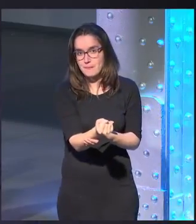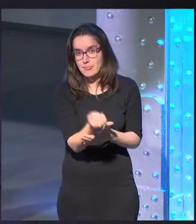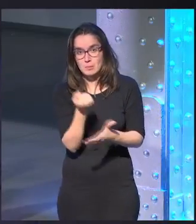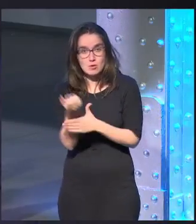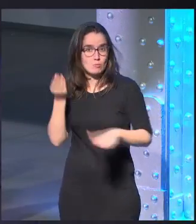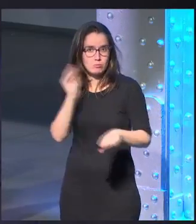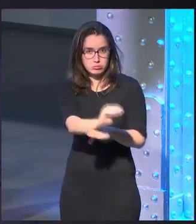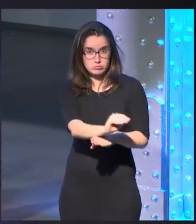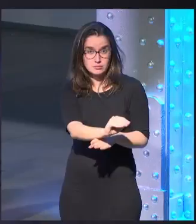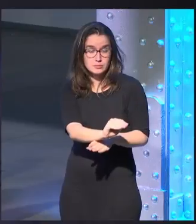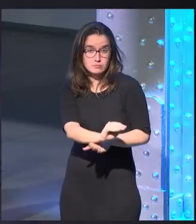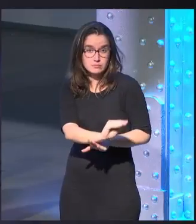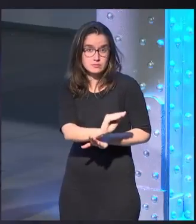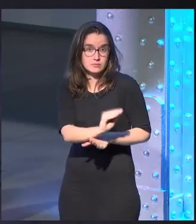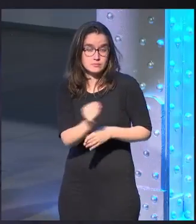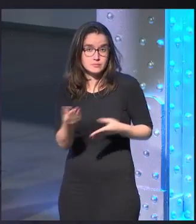indefectiblemente.